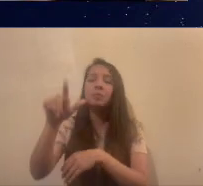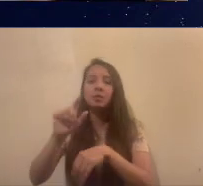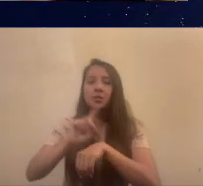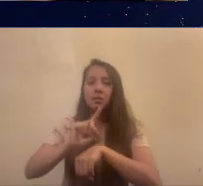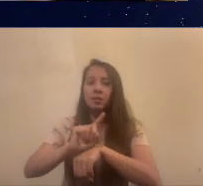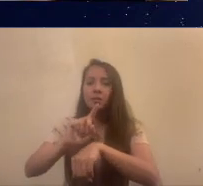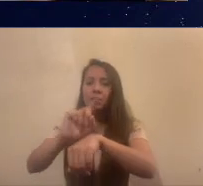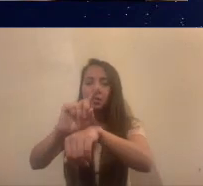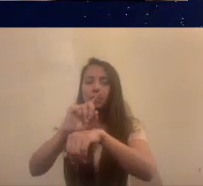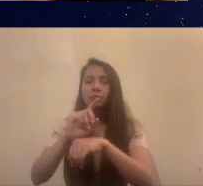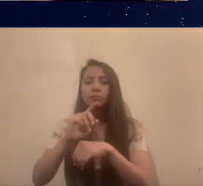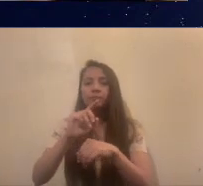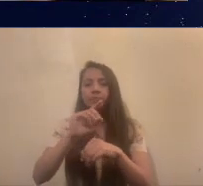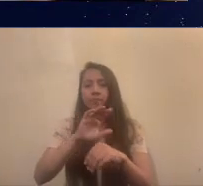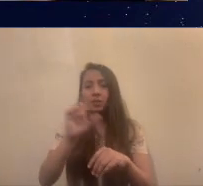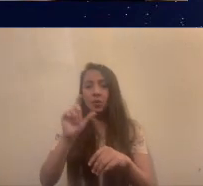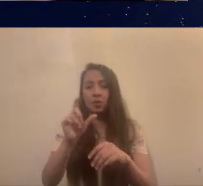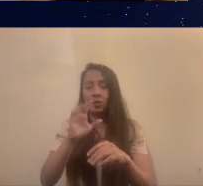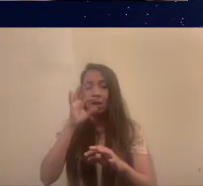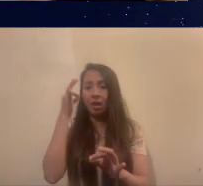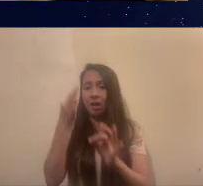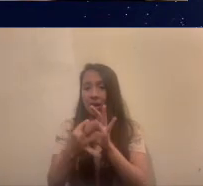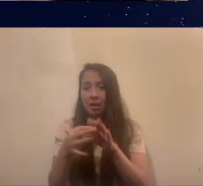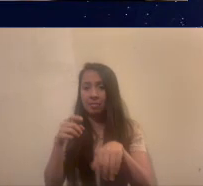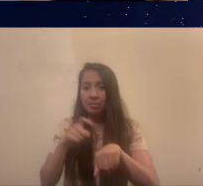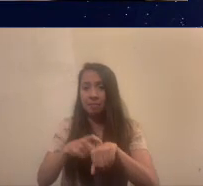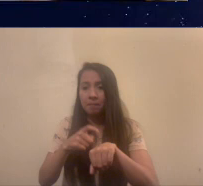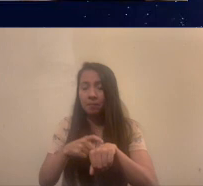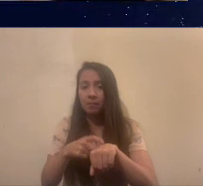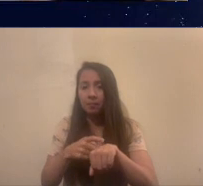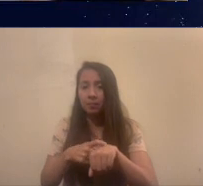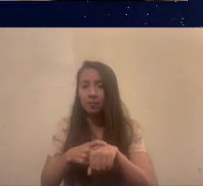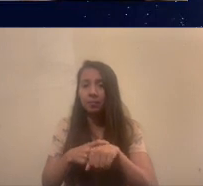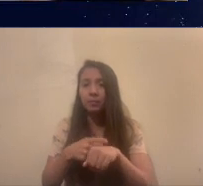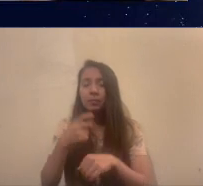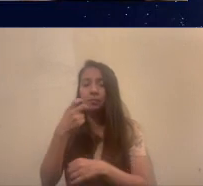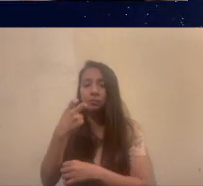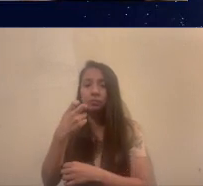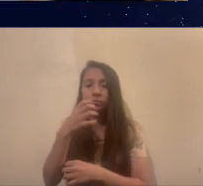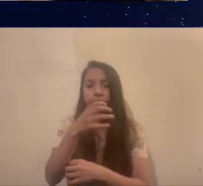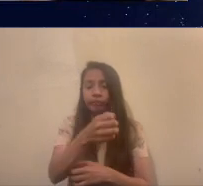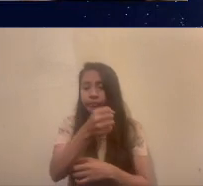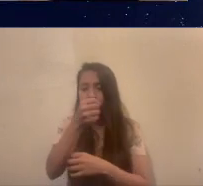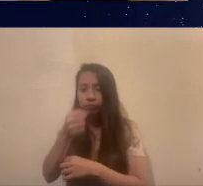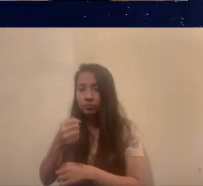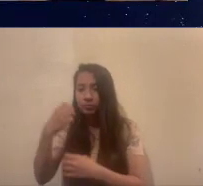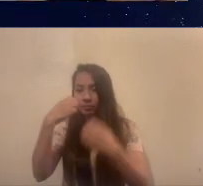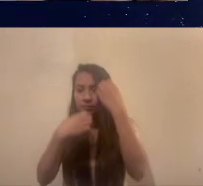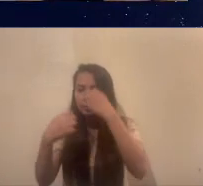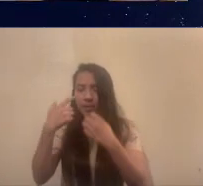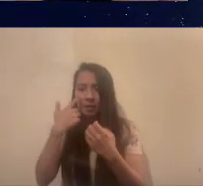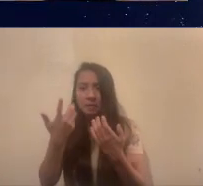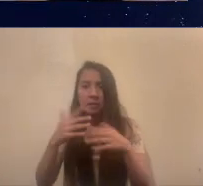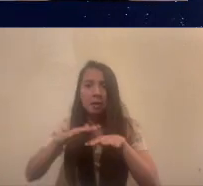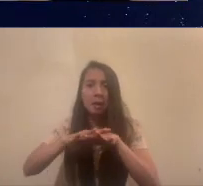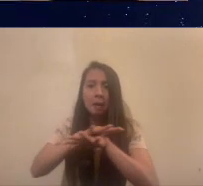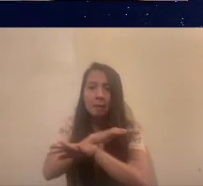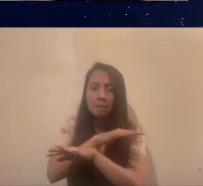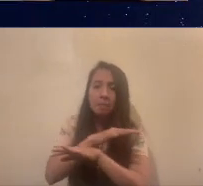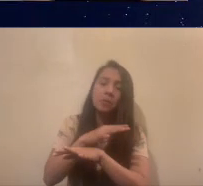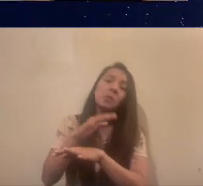SEM-I10 inmediatamente al salir de allí, en superficie y en corte transversal, para ver si había habido